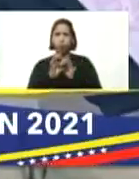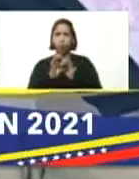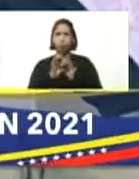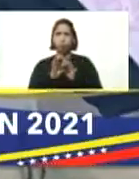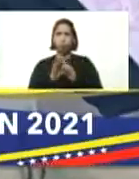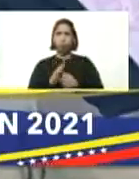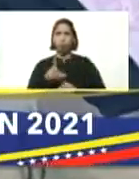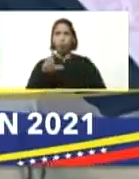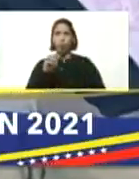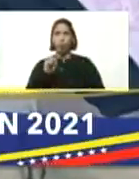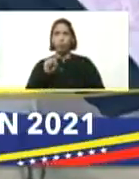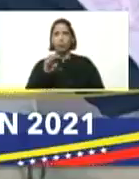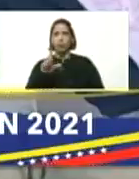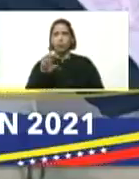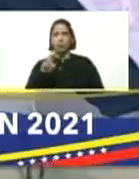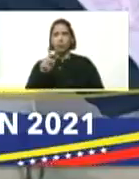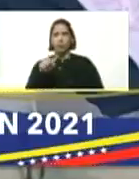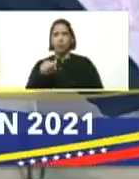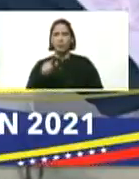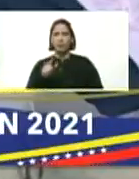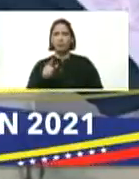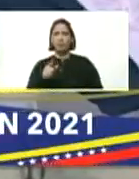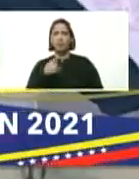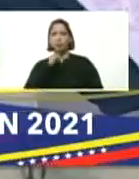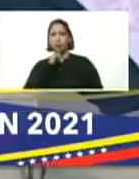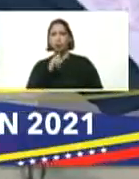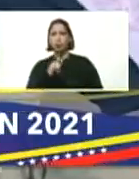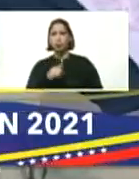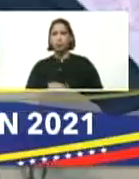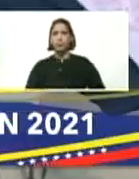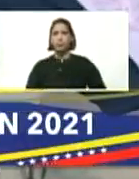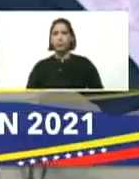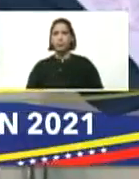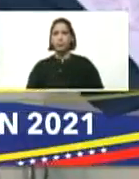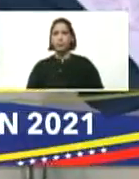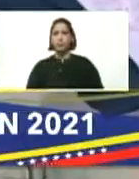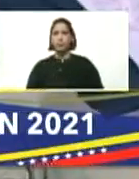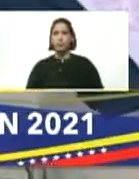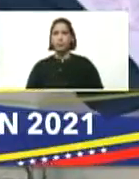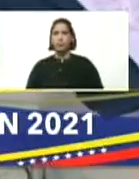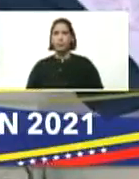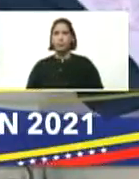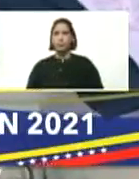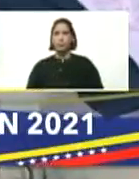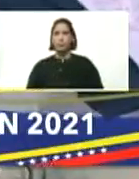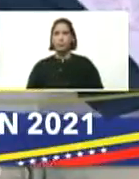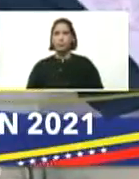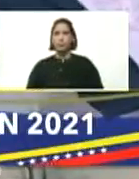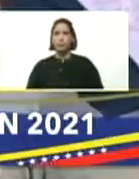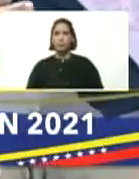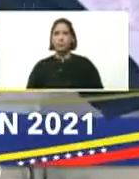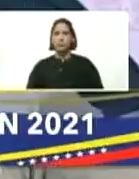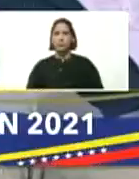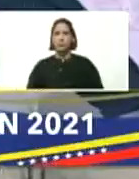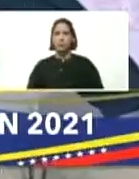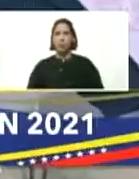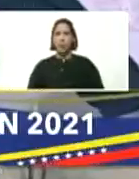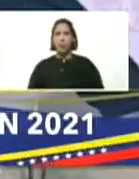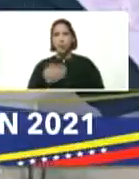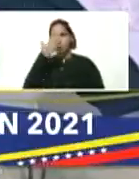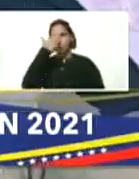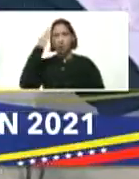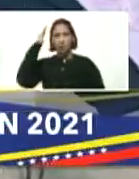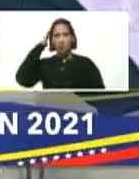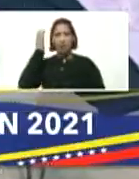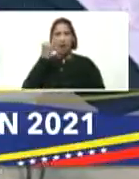Lawfer, yo creo que a lo que se refiere principalmente, permíteme que opine sobre eso, presidente, es a el reinado de la hipocresía en